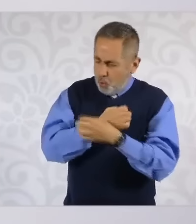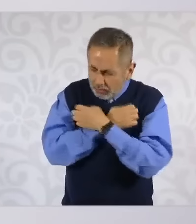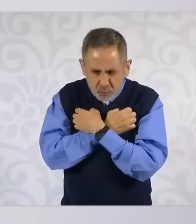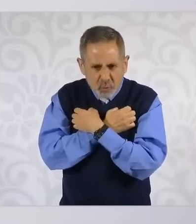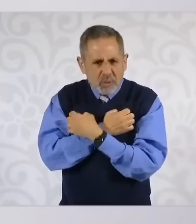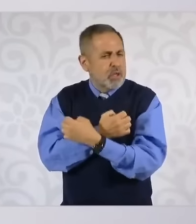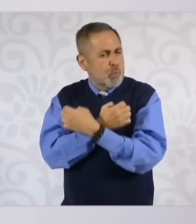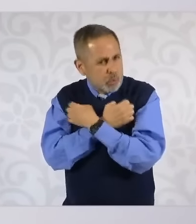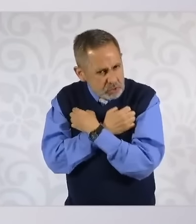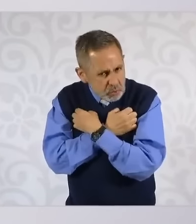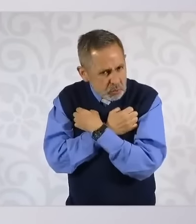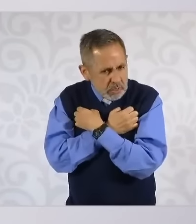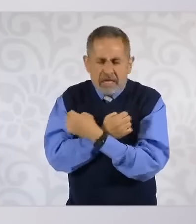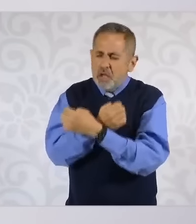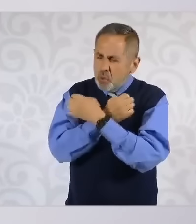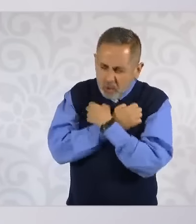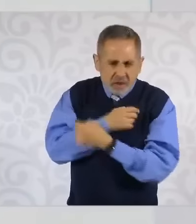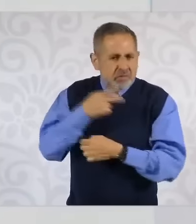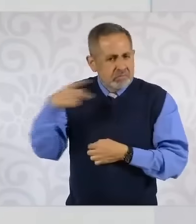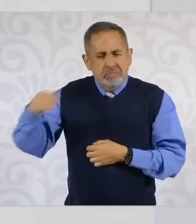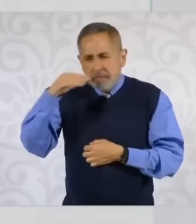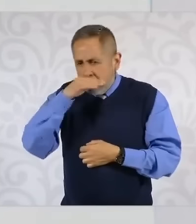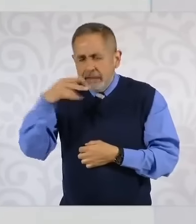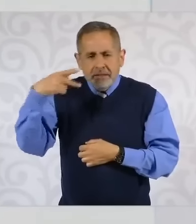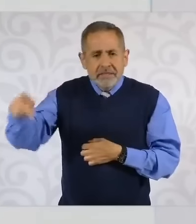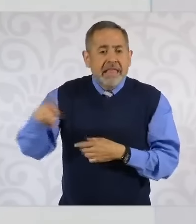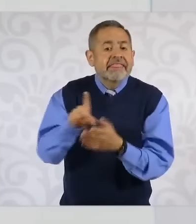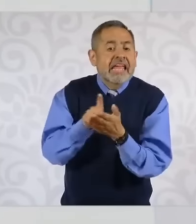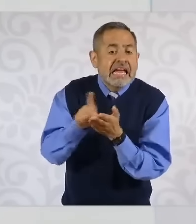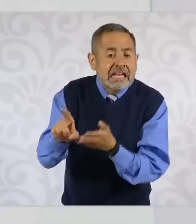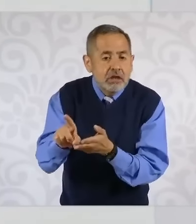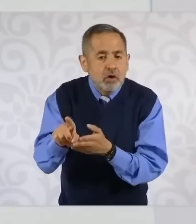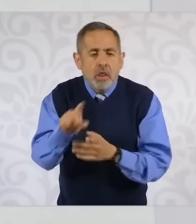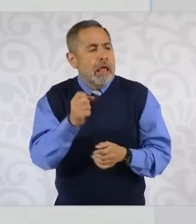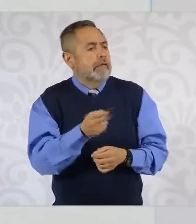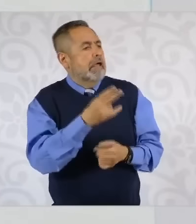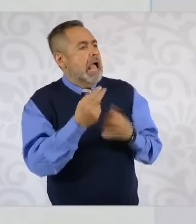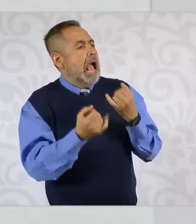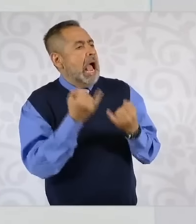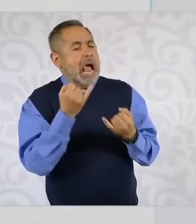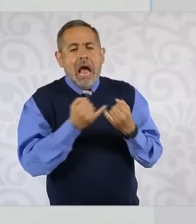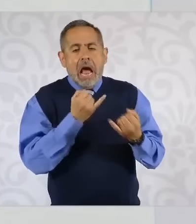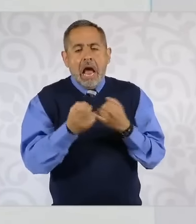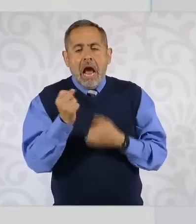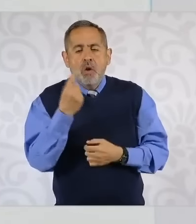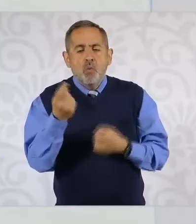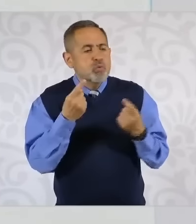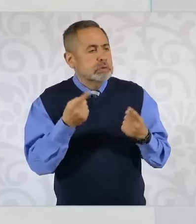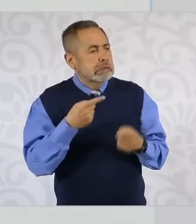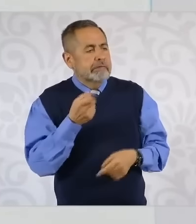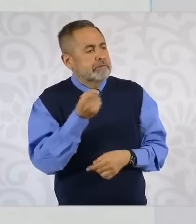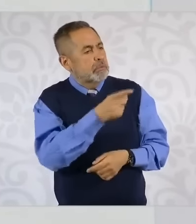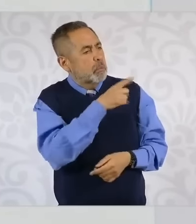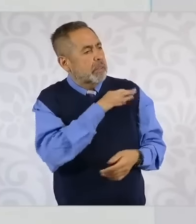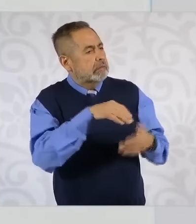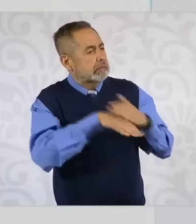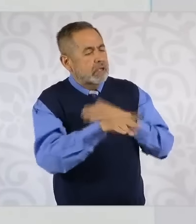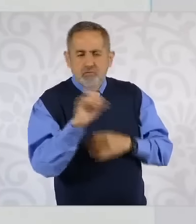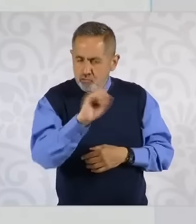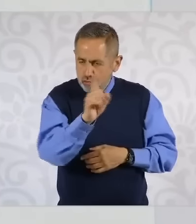educación pública. La educación es un derecho, no un privilegio ni una mercancía. Este es el